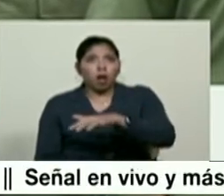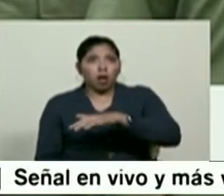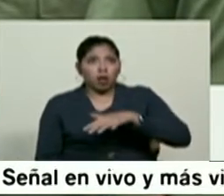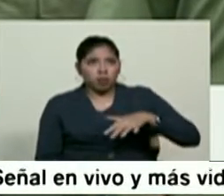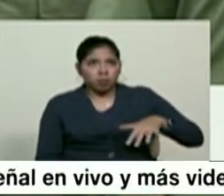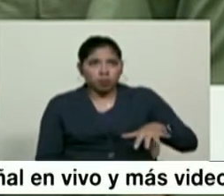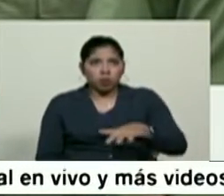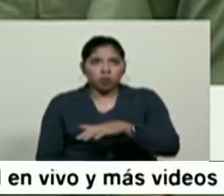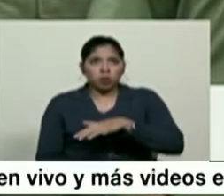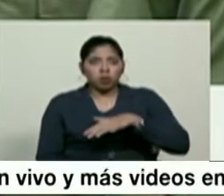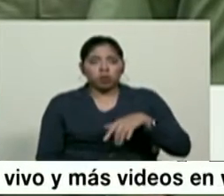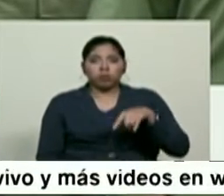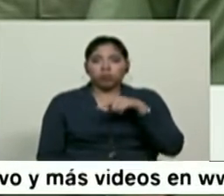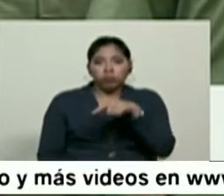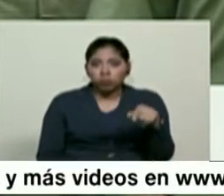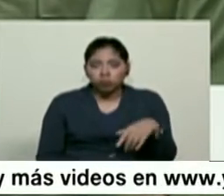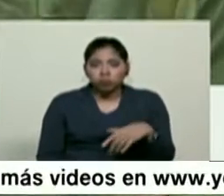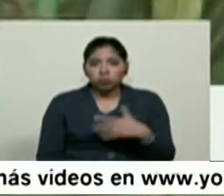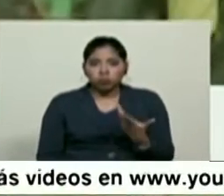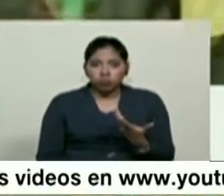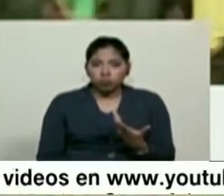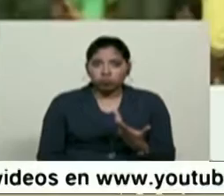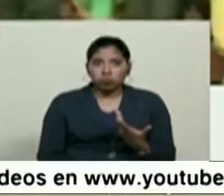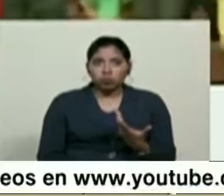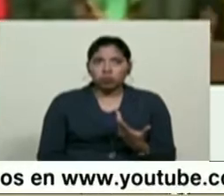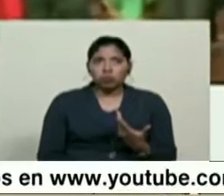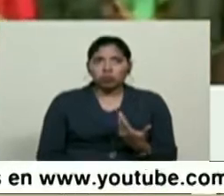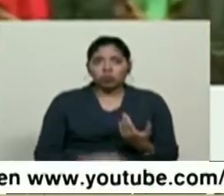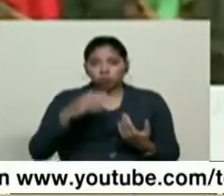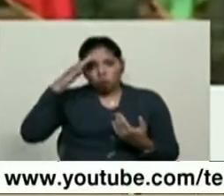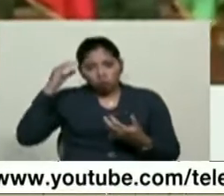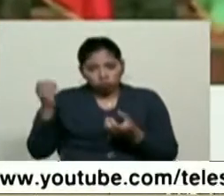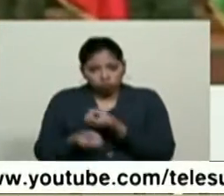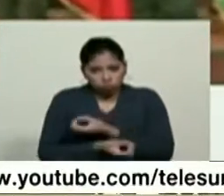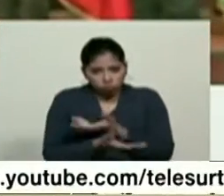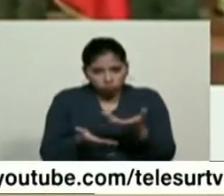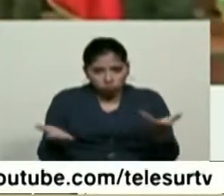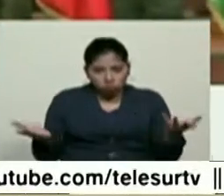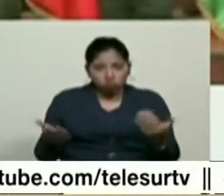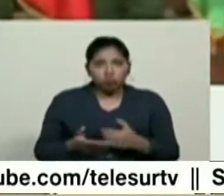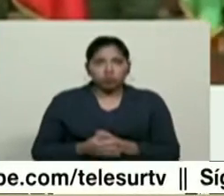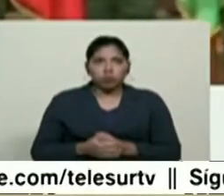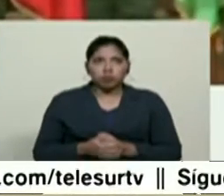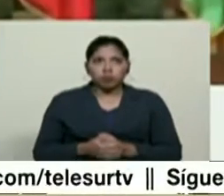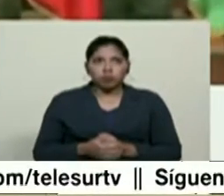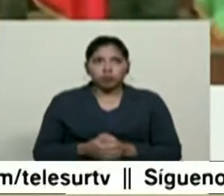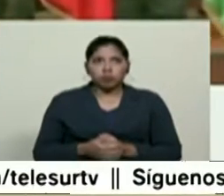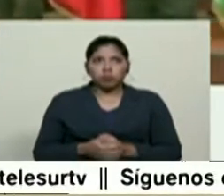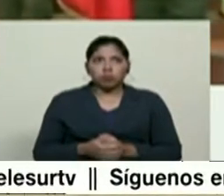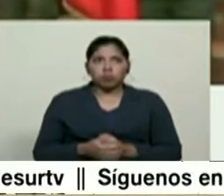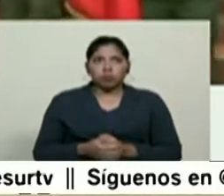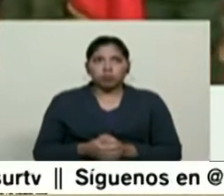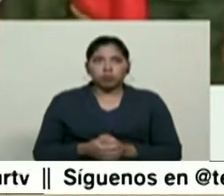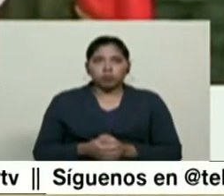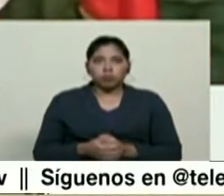mandato de Cristo nuestro Señor, de amar a Dios por encima de todas las cosas y